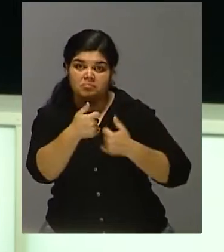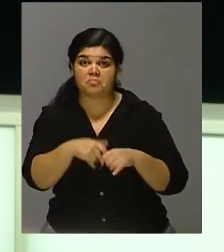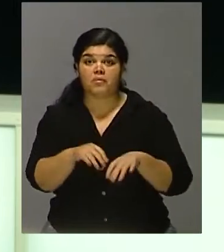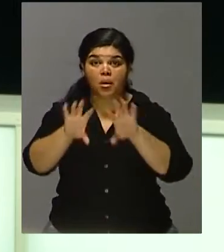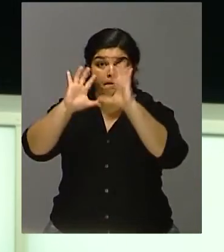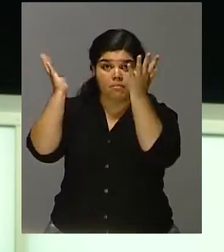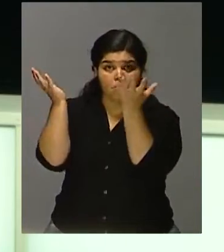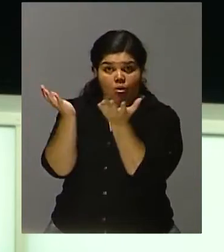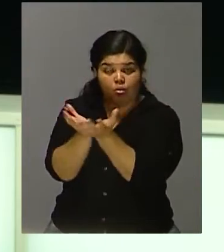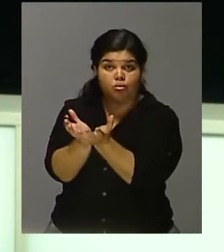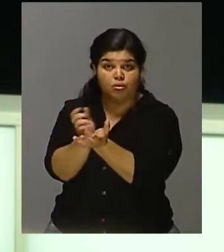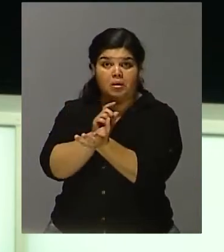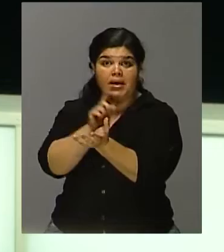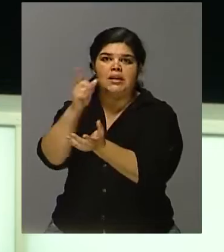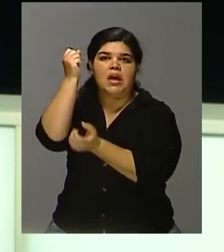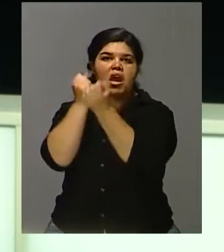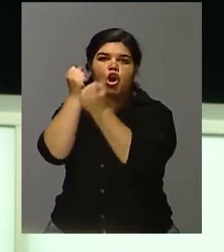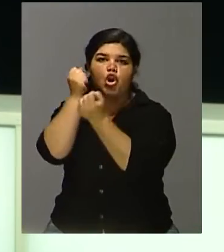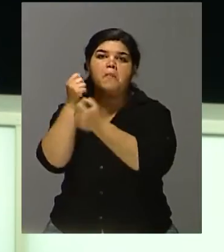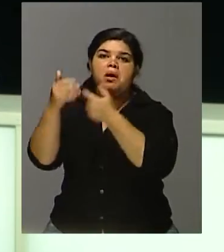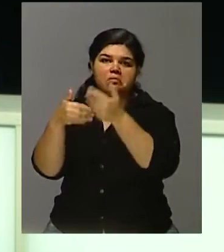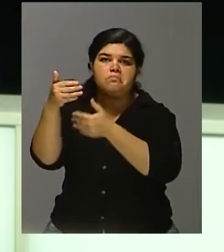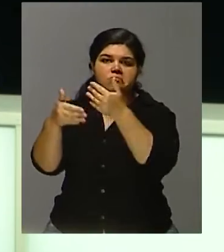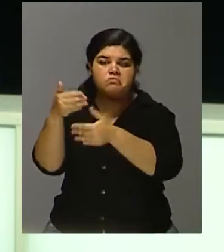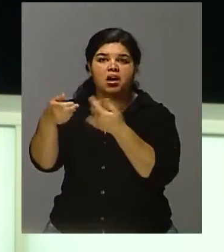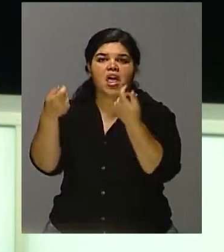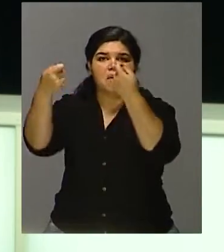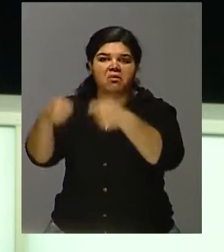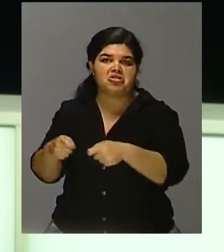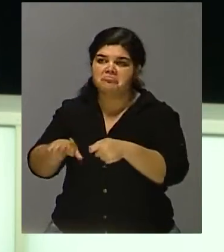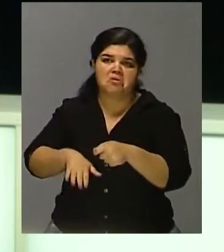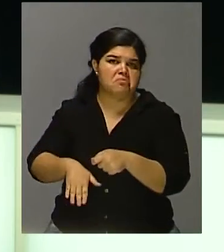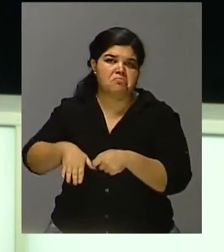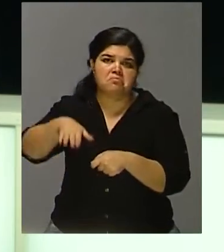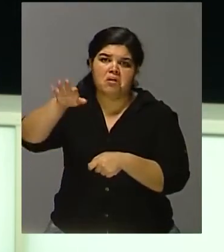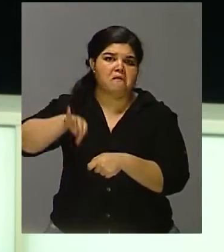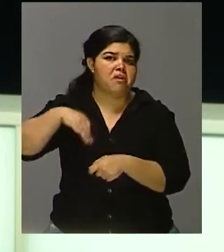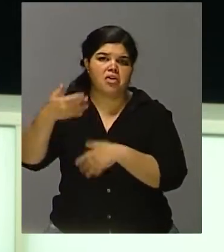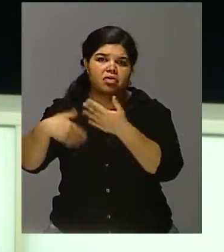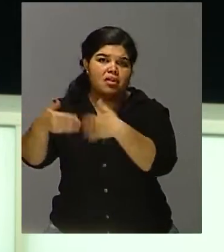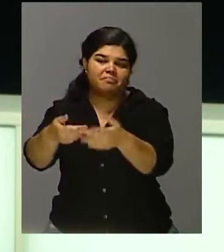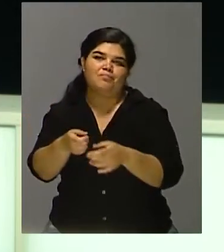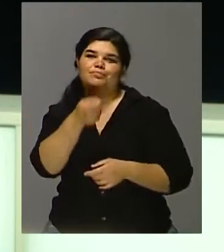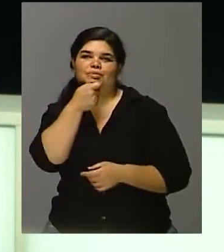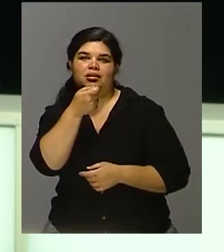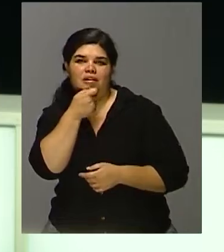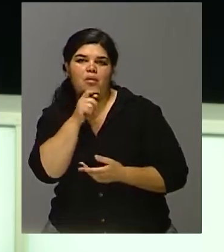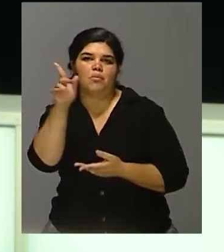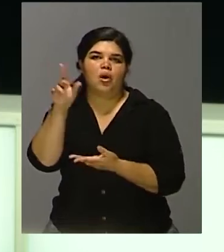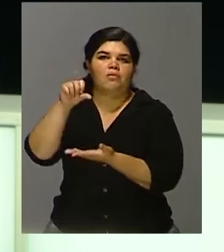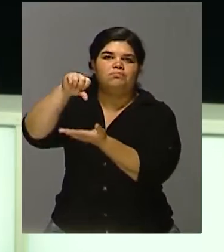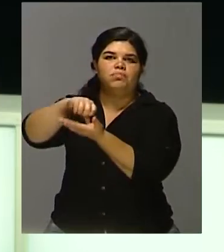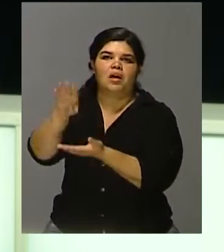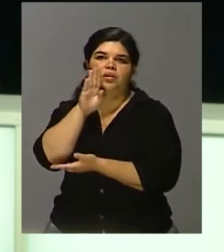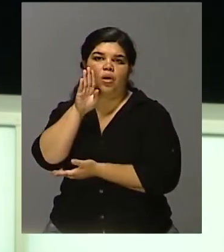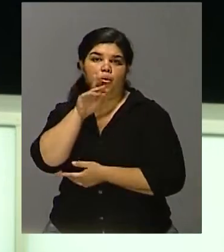la economía que se va instaurando a lo largo de la vida. Podemos hablar de ejemplos claros. Estados Unidos es uno de ellos. No pasa lo